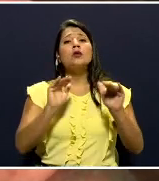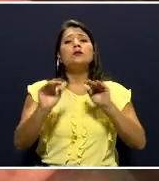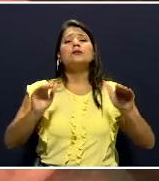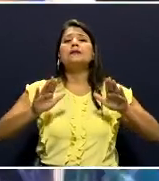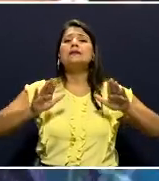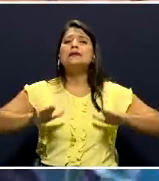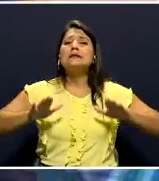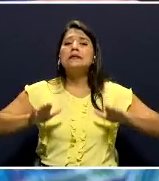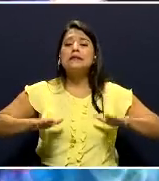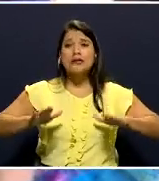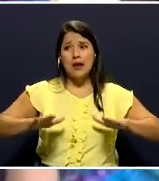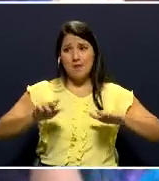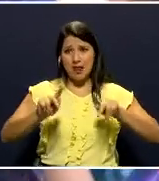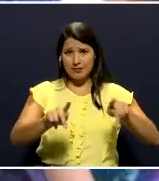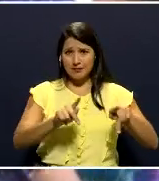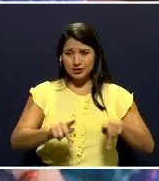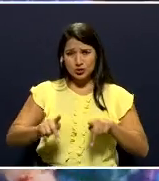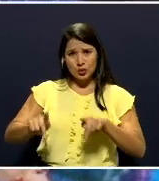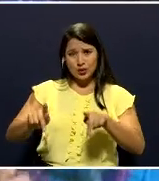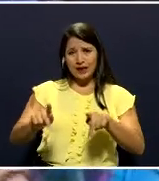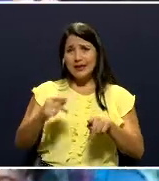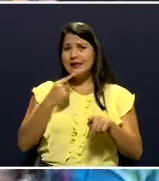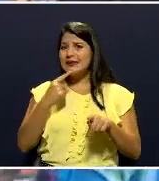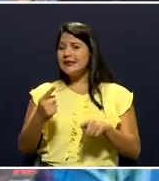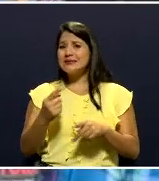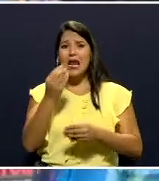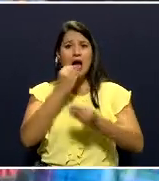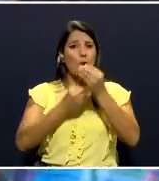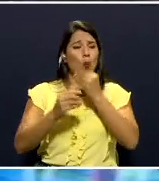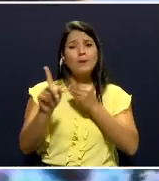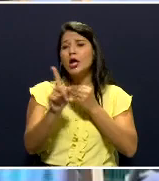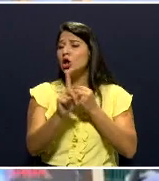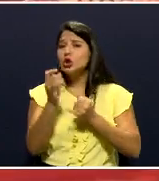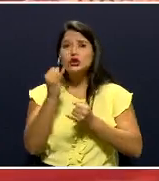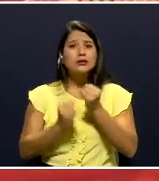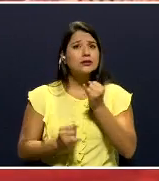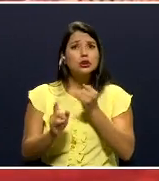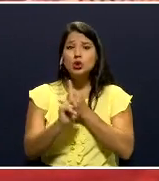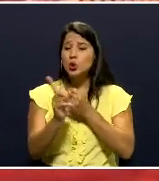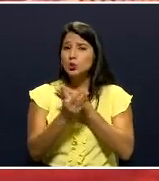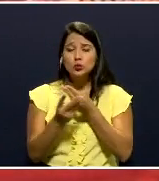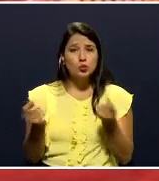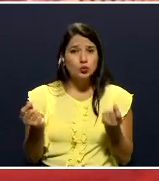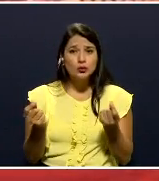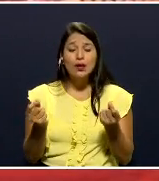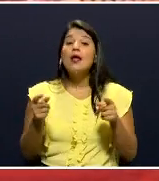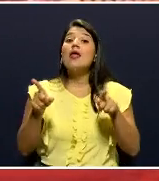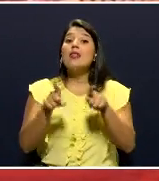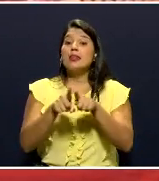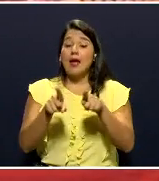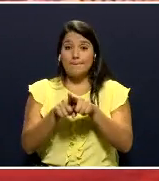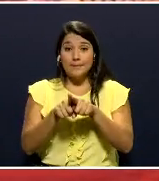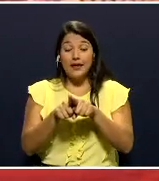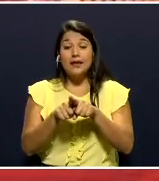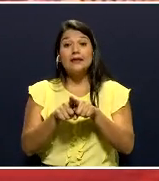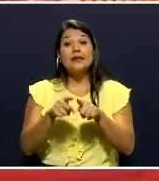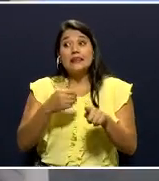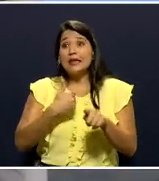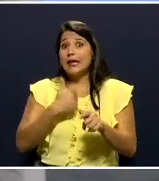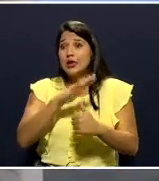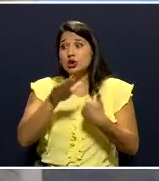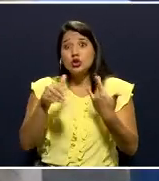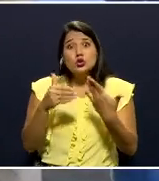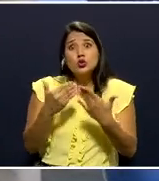calma a la población y manifestó que no habrá desabastecimiento de alimentos en el país. Además, agregó que se están tomando las